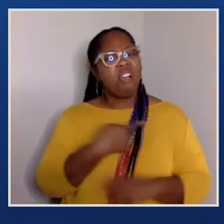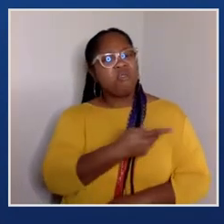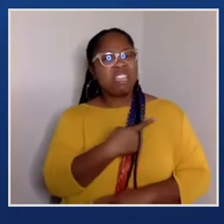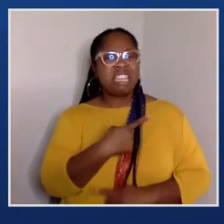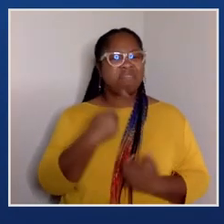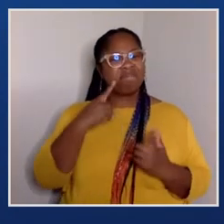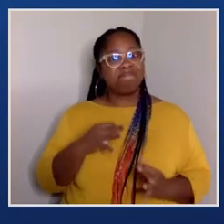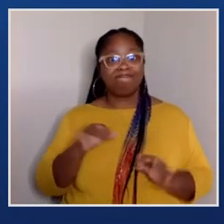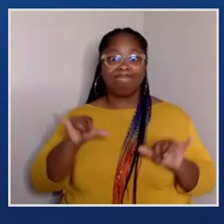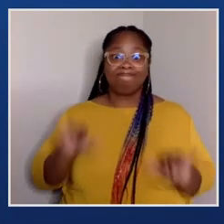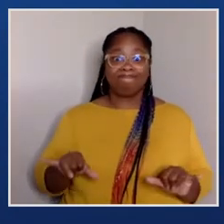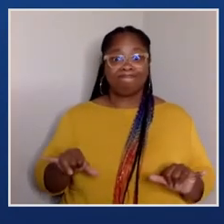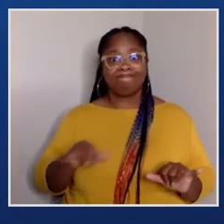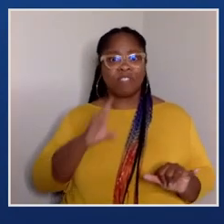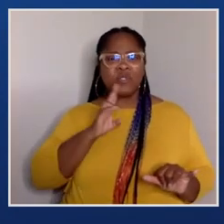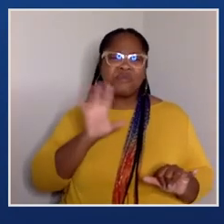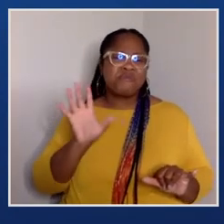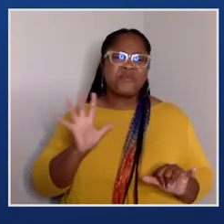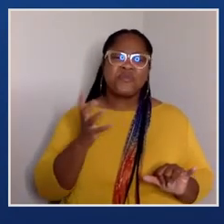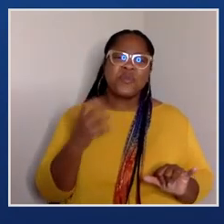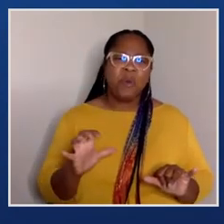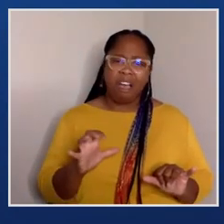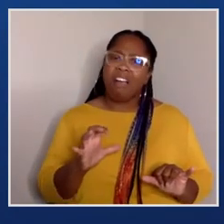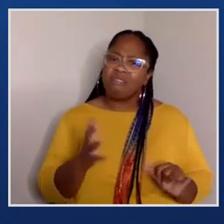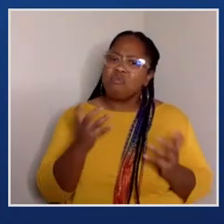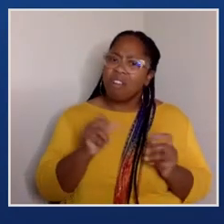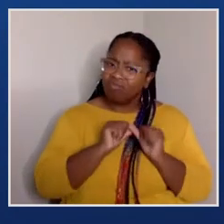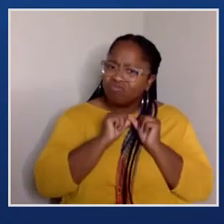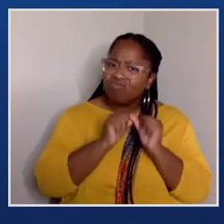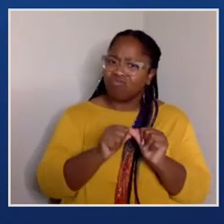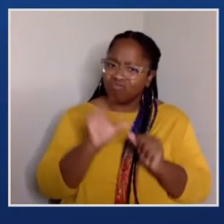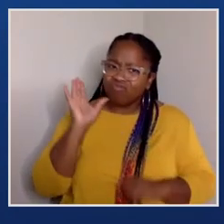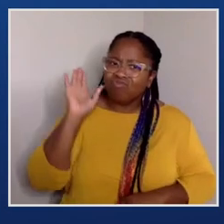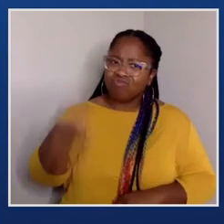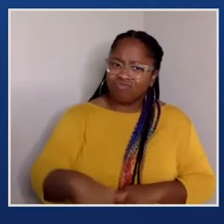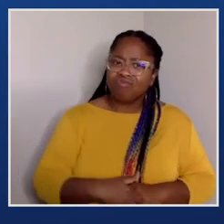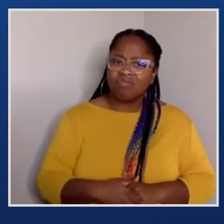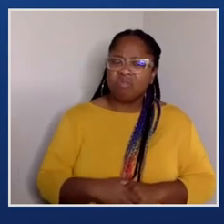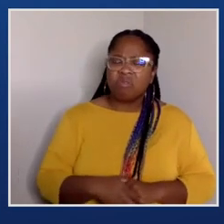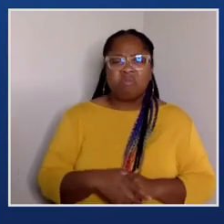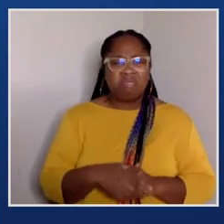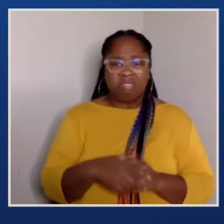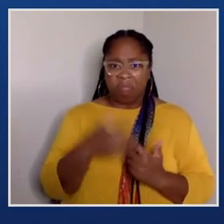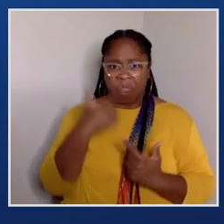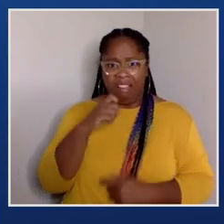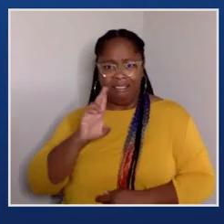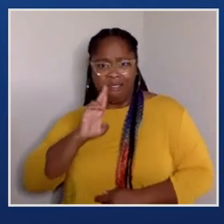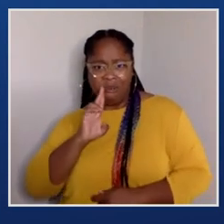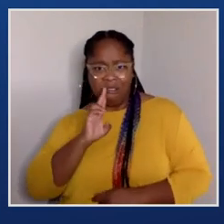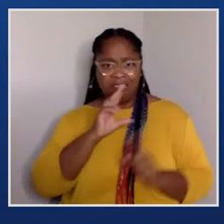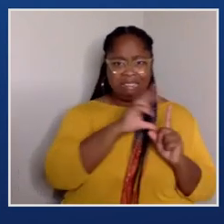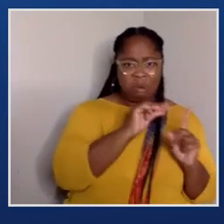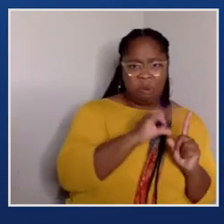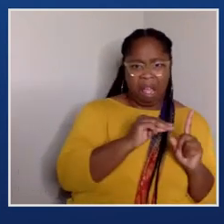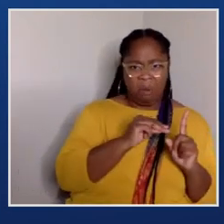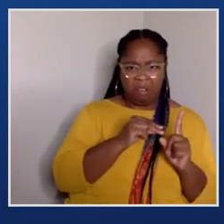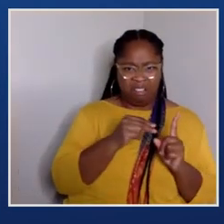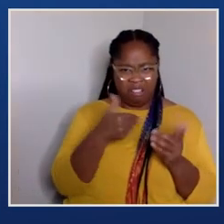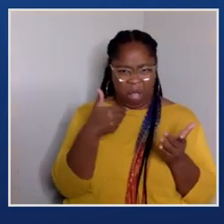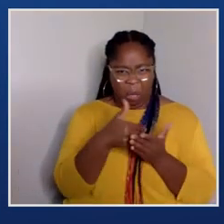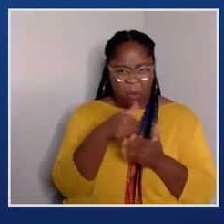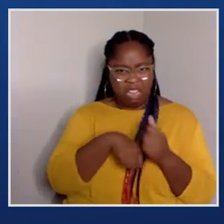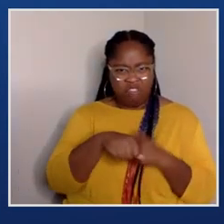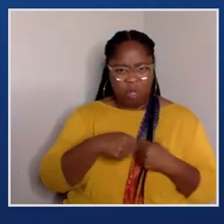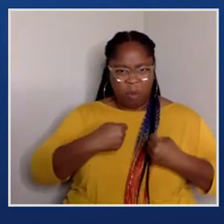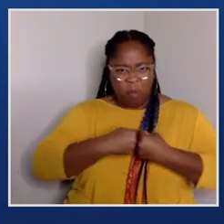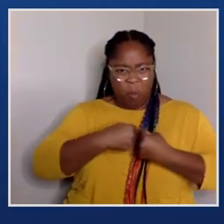en Honduras. Uh-huh. Queríamos seguir para adelante porque estábamos muy cerca de Nicaragua y podíamos peligrar que